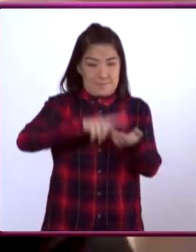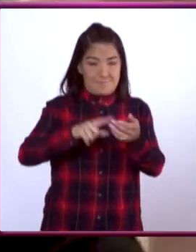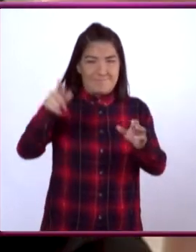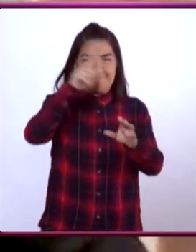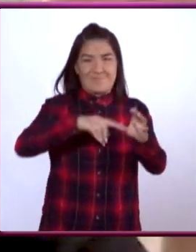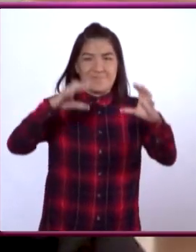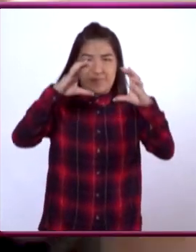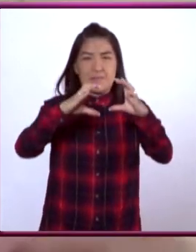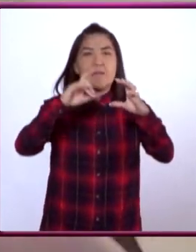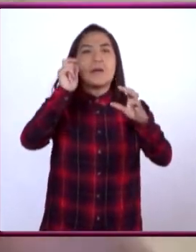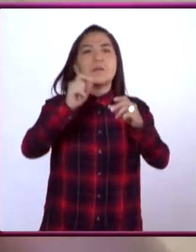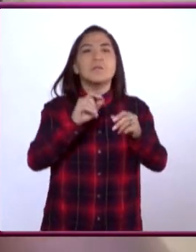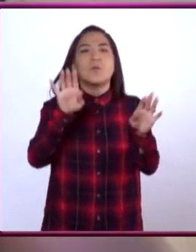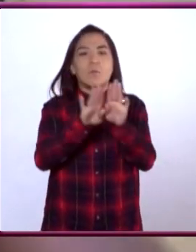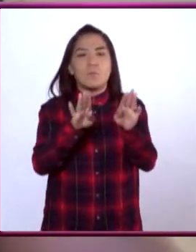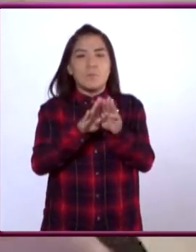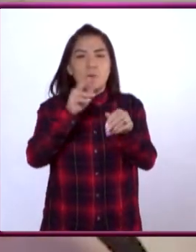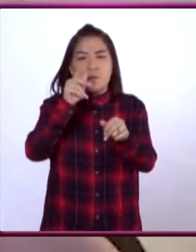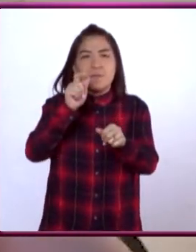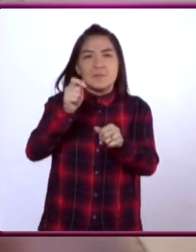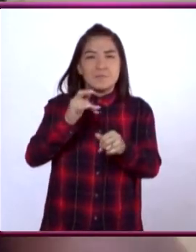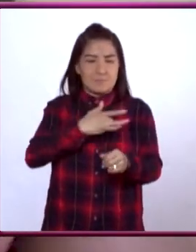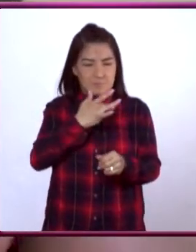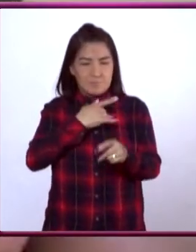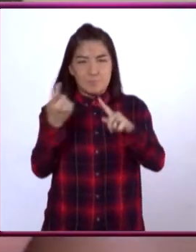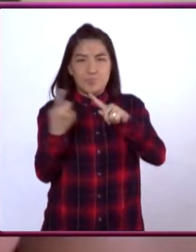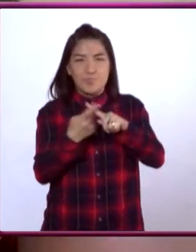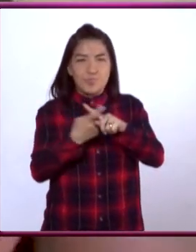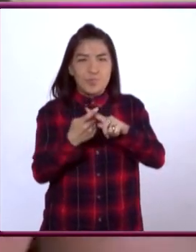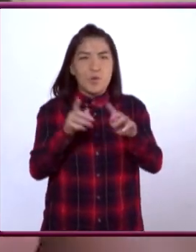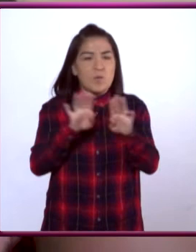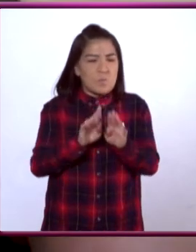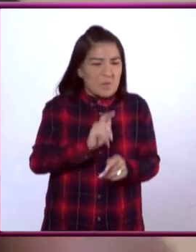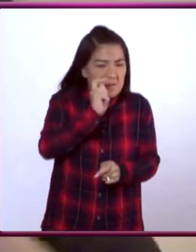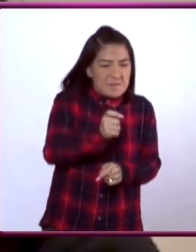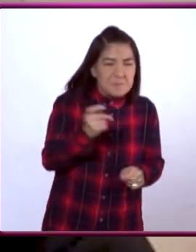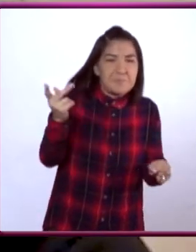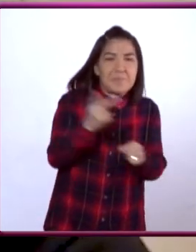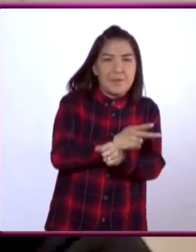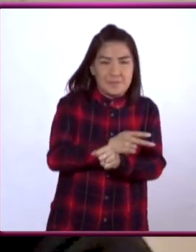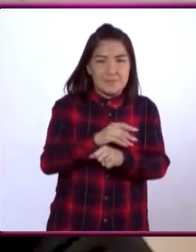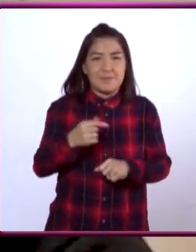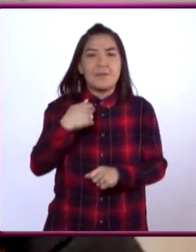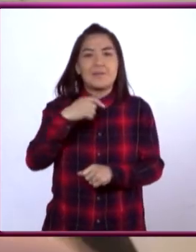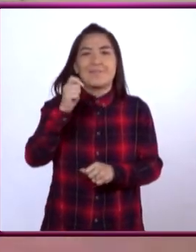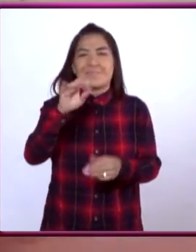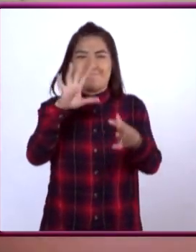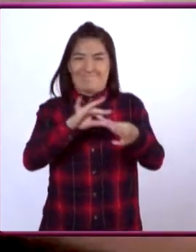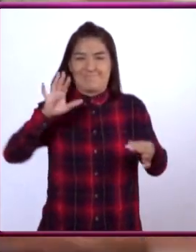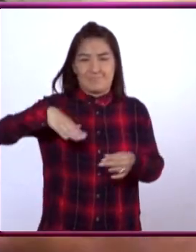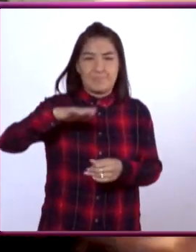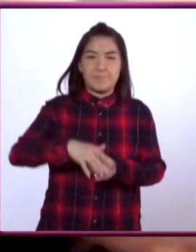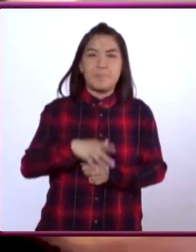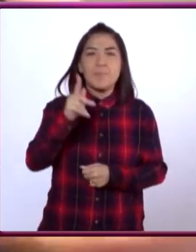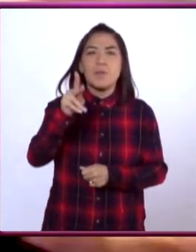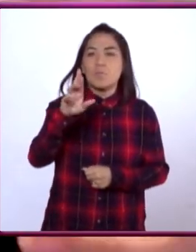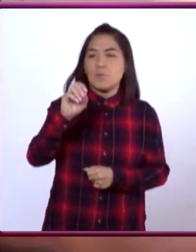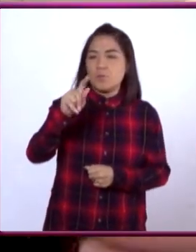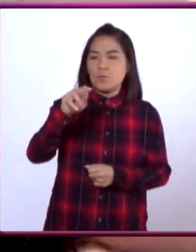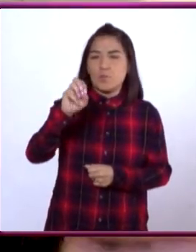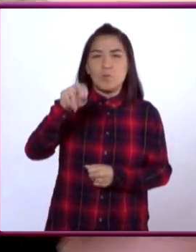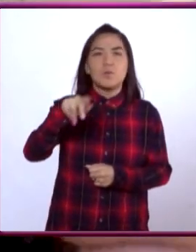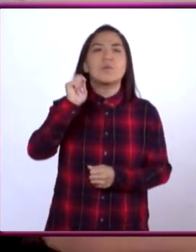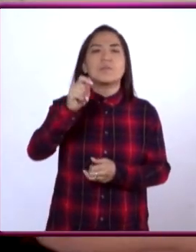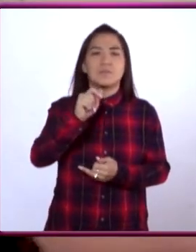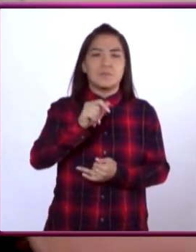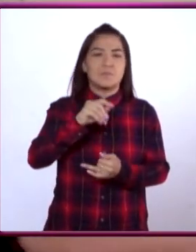Dentro del colisionador lo que hacemos es ponemos detectores en diferentes puntos y en esos puntos hacemos las colisiones. Entonces yo mencionaba, el protón está